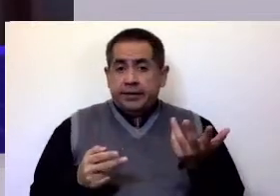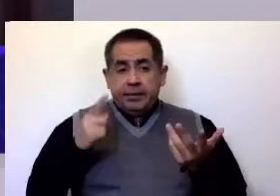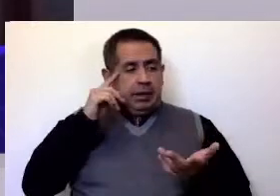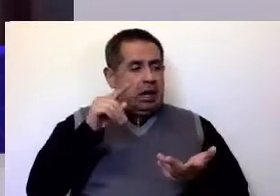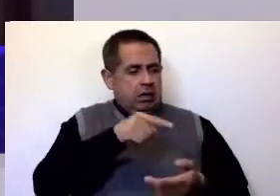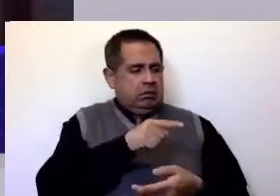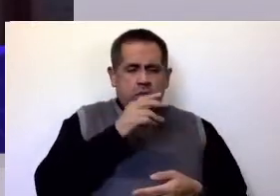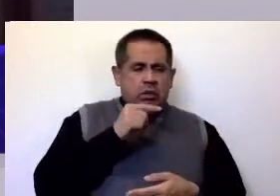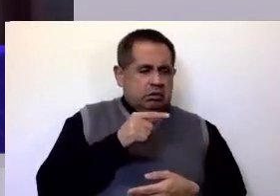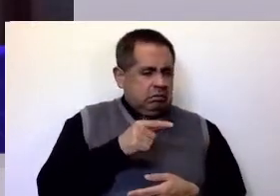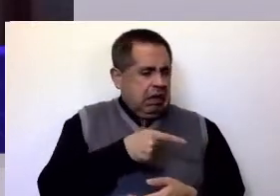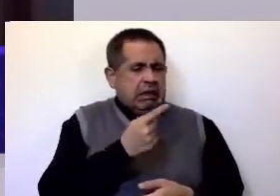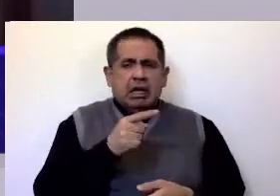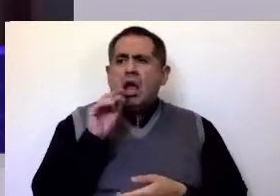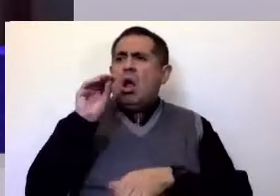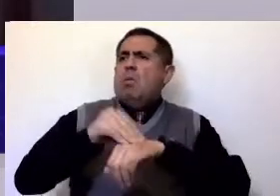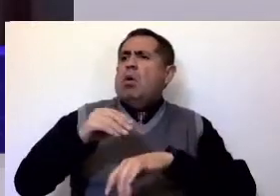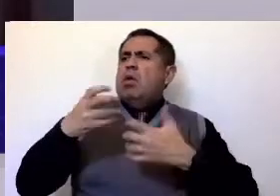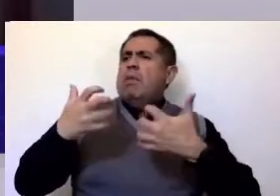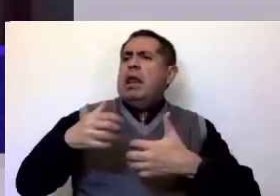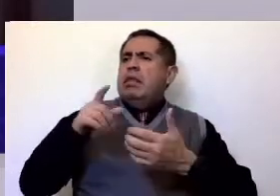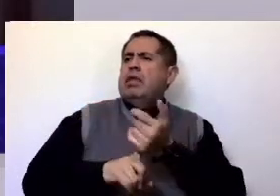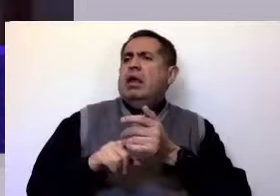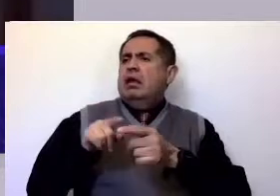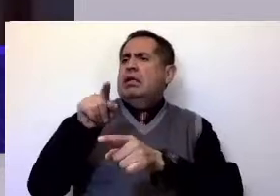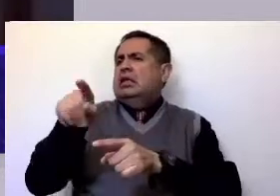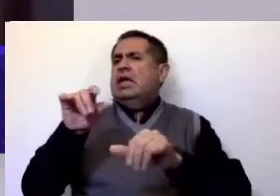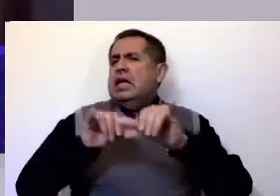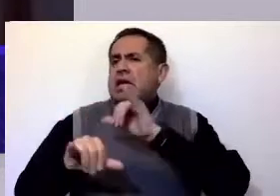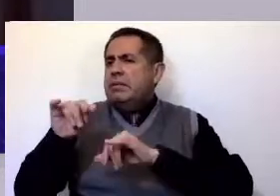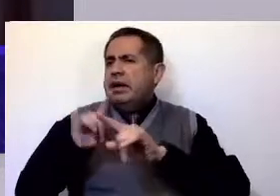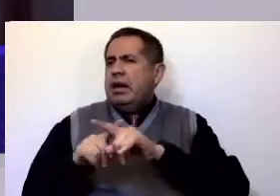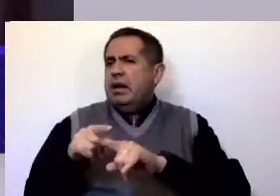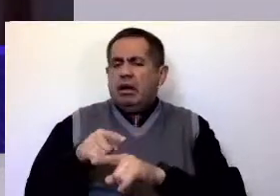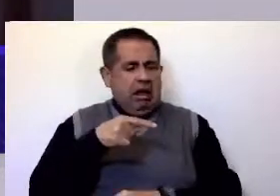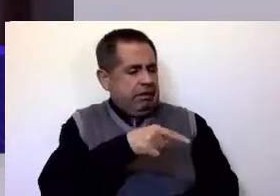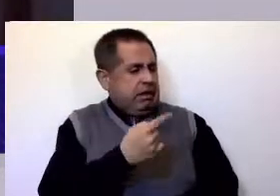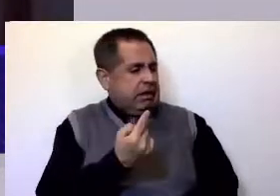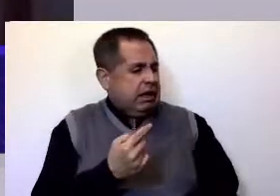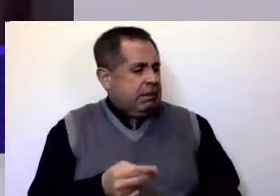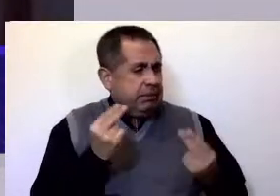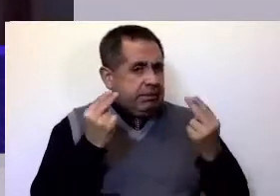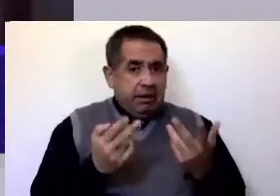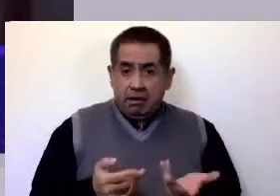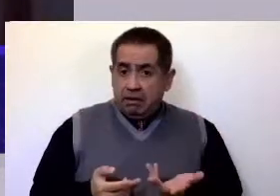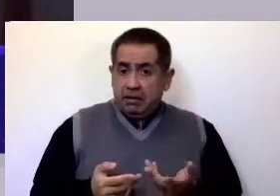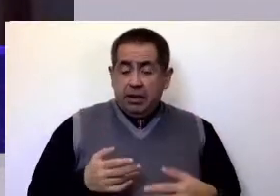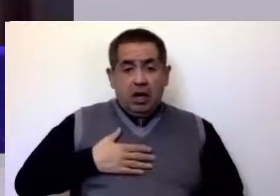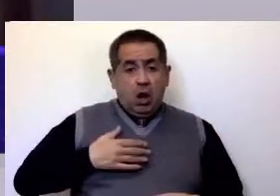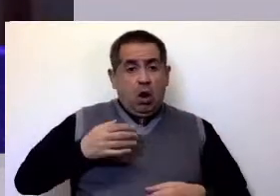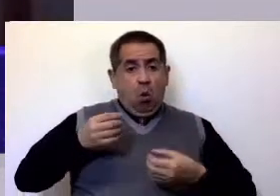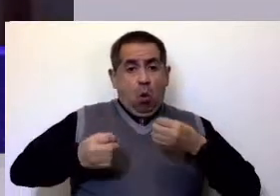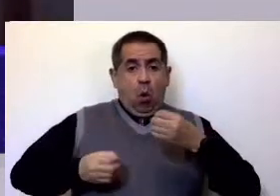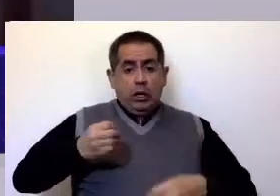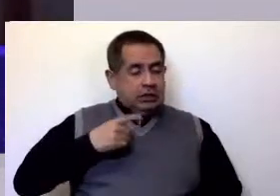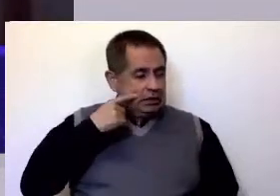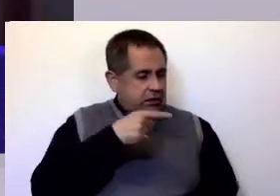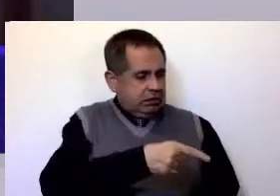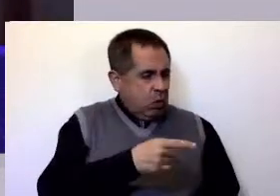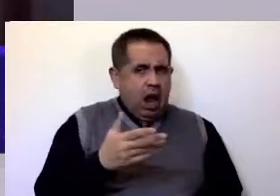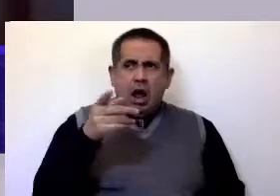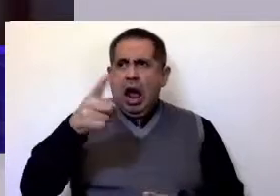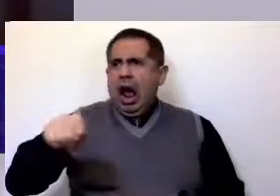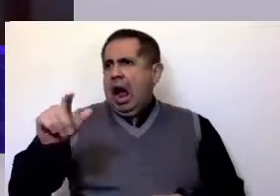de una planta acrílica en este poblado pues en su concepto no acreditó la afectación directa